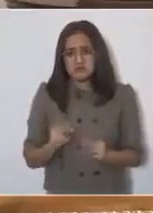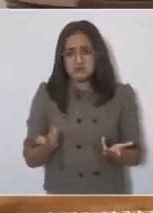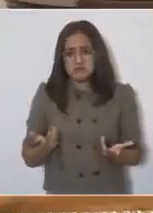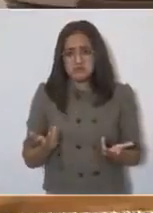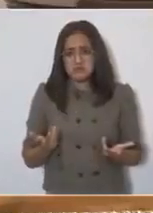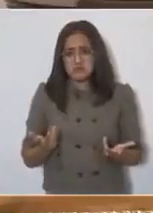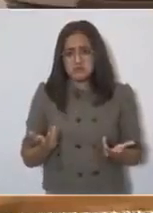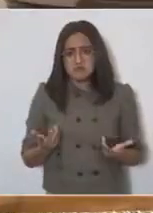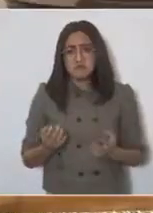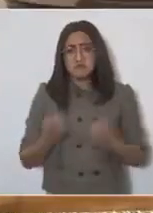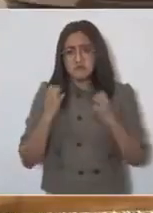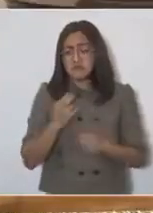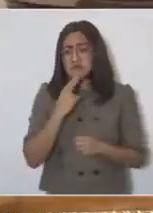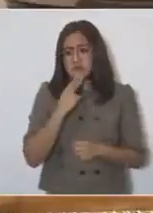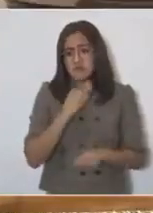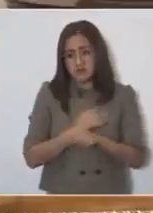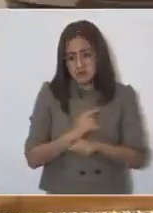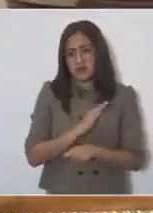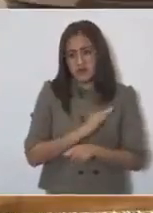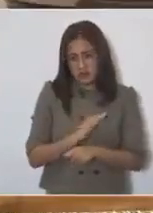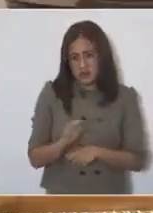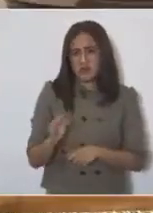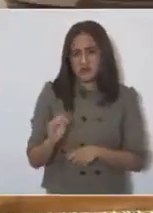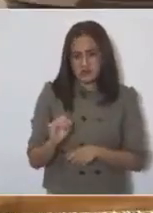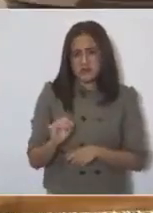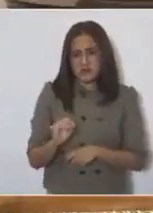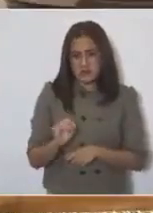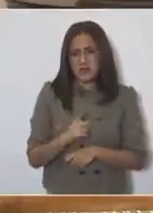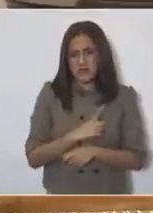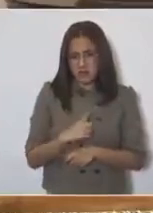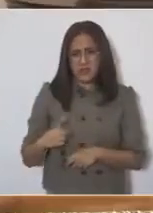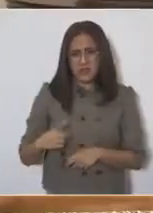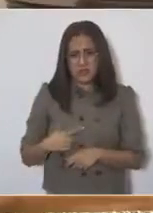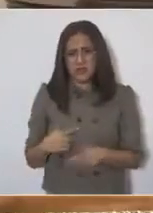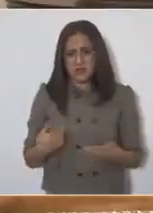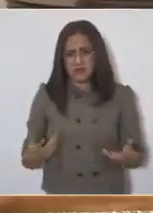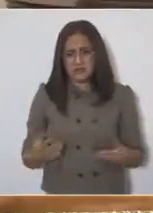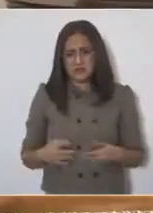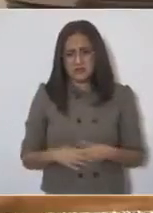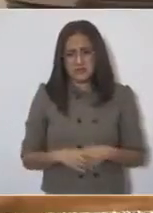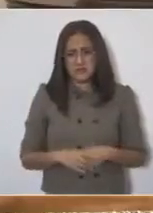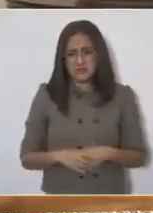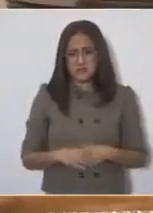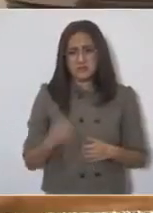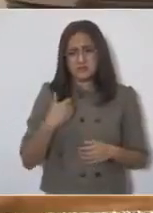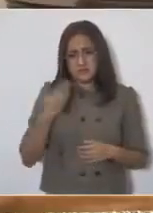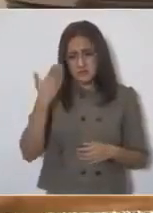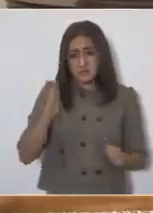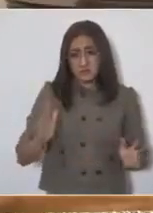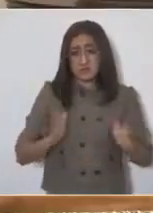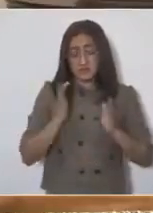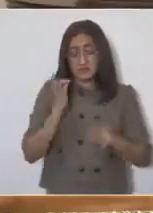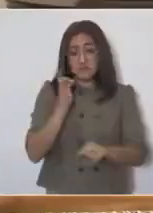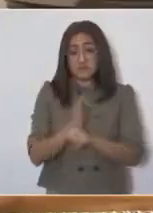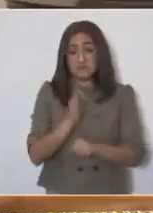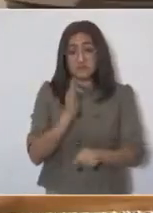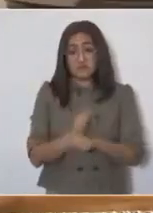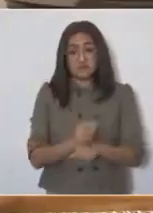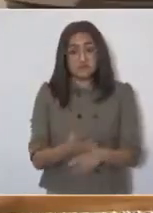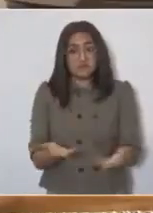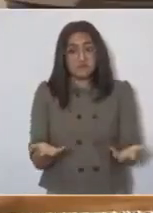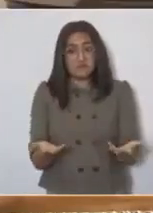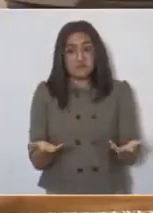tiene que estar funcionando tiene que estar funcionando estoy enterándome de esa circunstancia